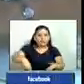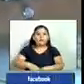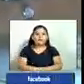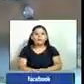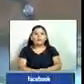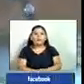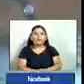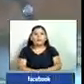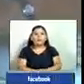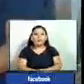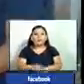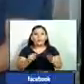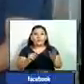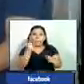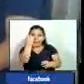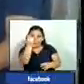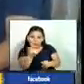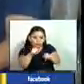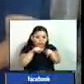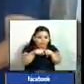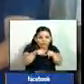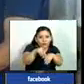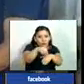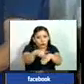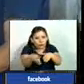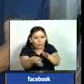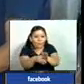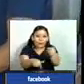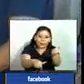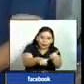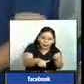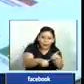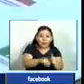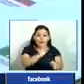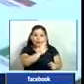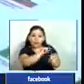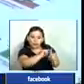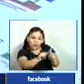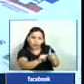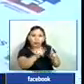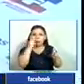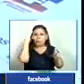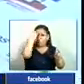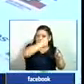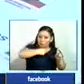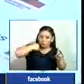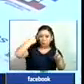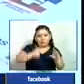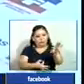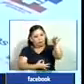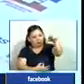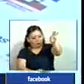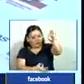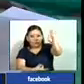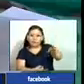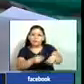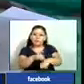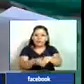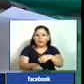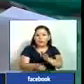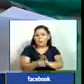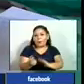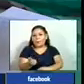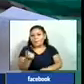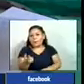el nombre de los candidatos a diputados suplentes y fotografías de candidatos a alcaldes en las papeletas de votación para los